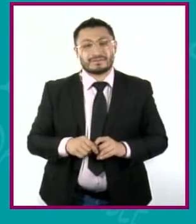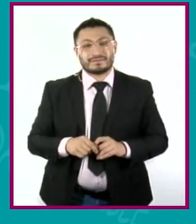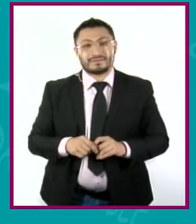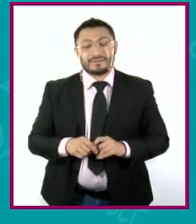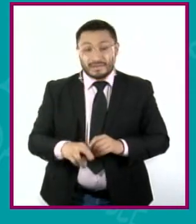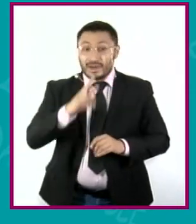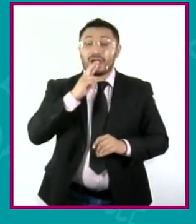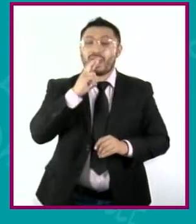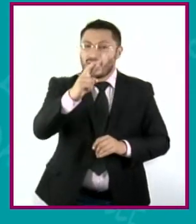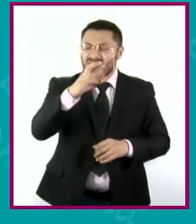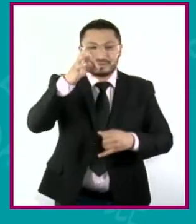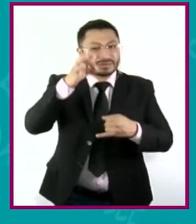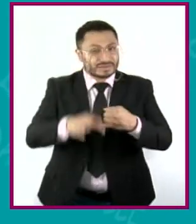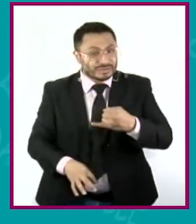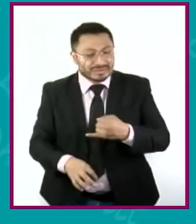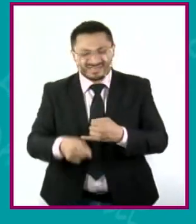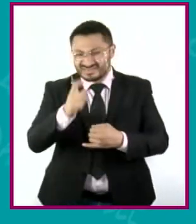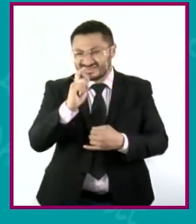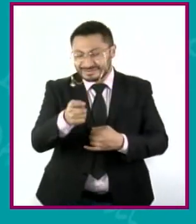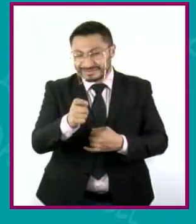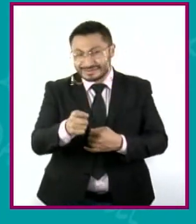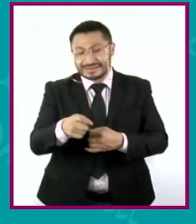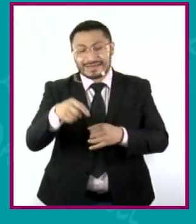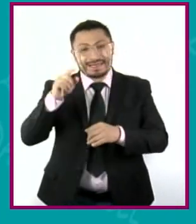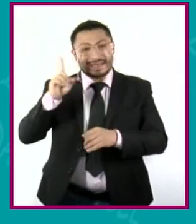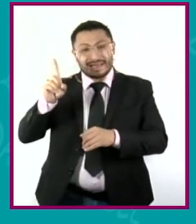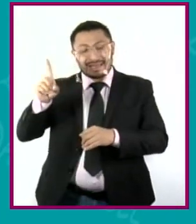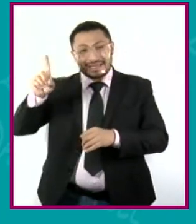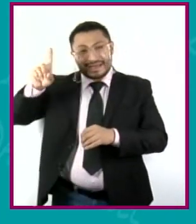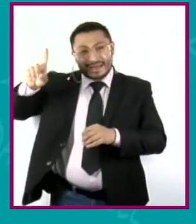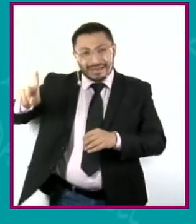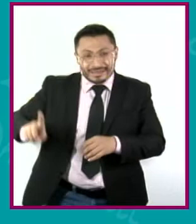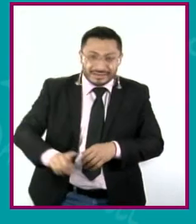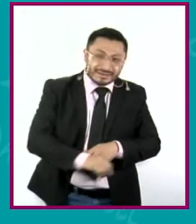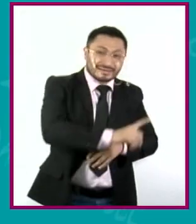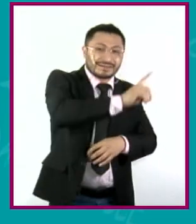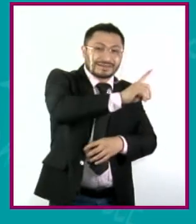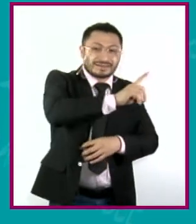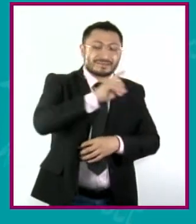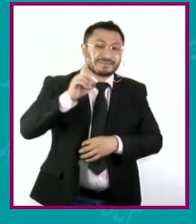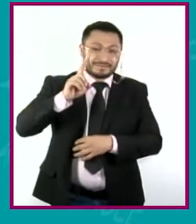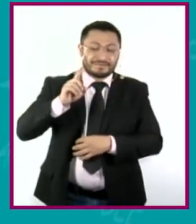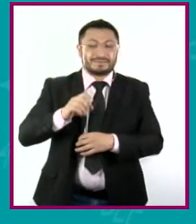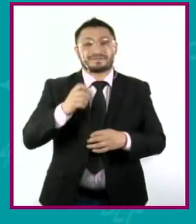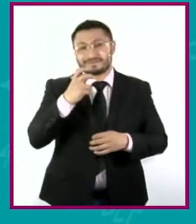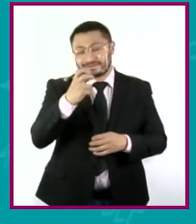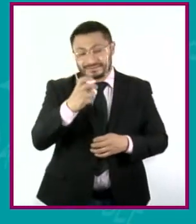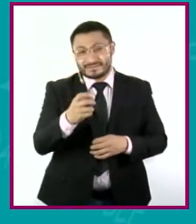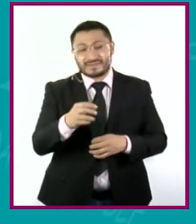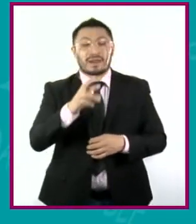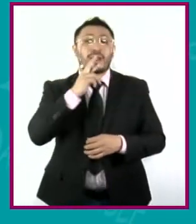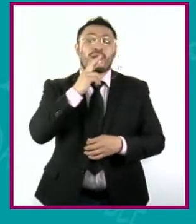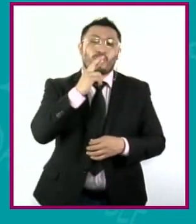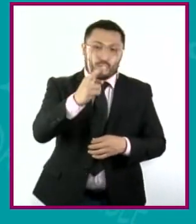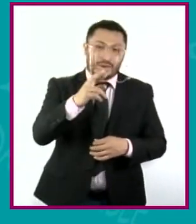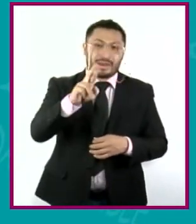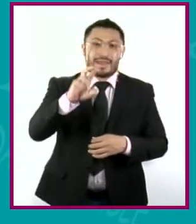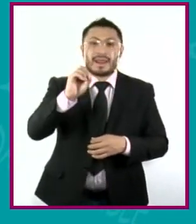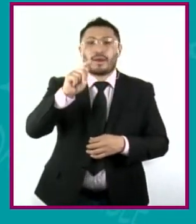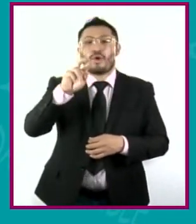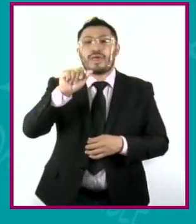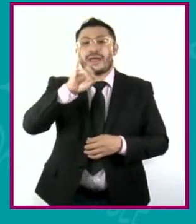El resultado final será que la esquina de la derecha pasará a ser la esquina de la parte inferior. Esto es el resultado de una rotación